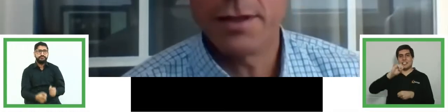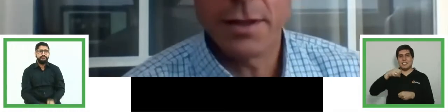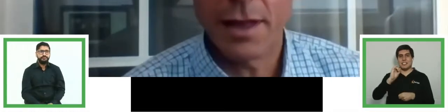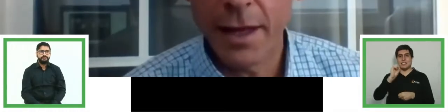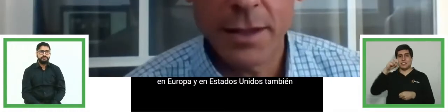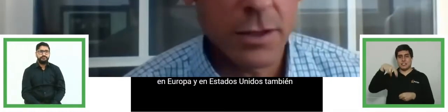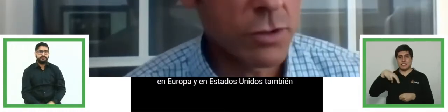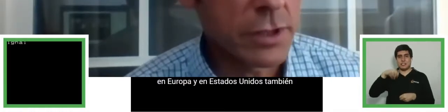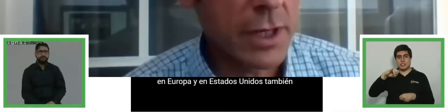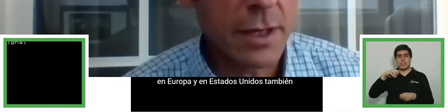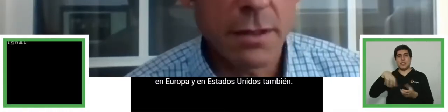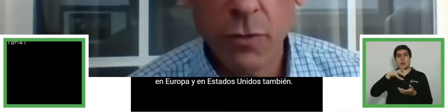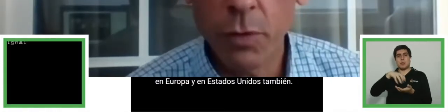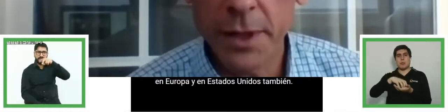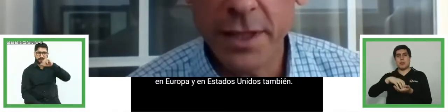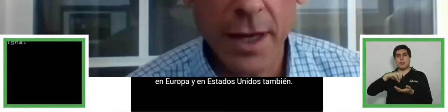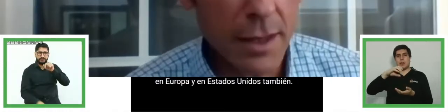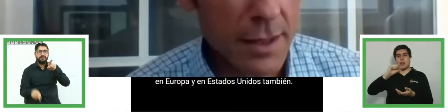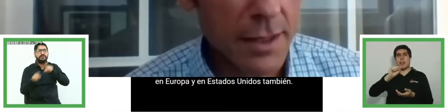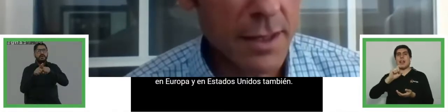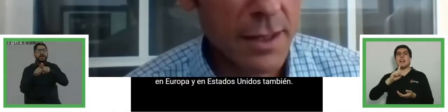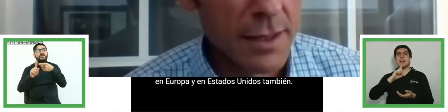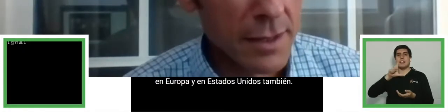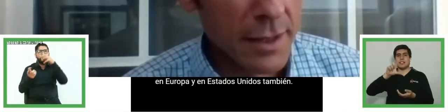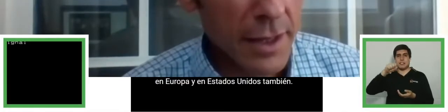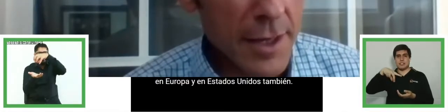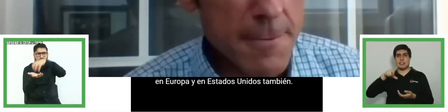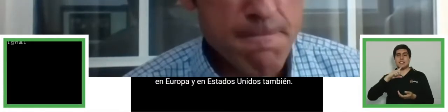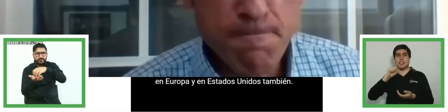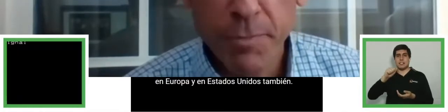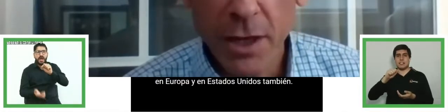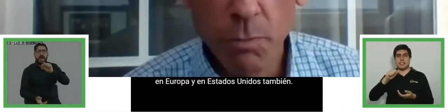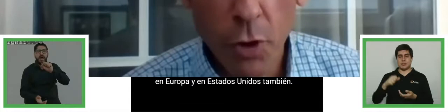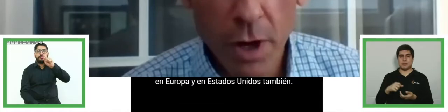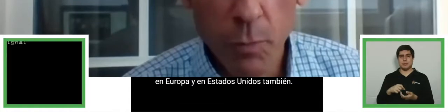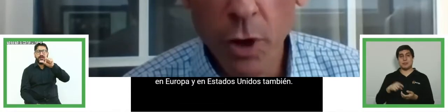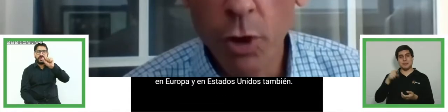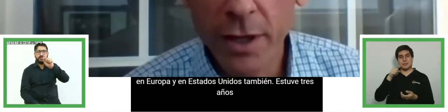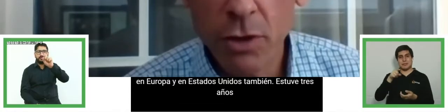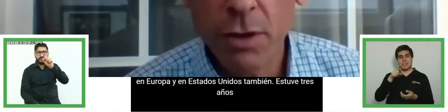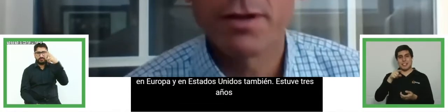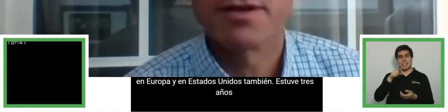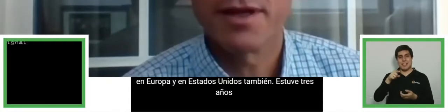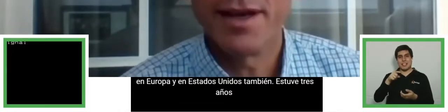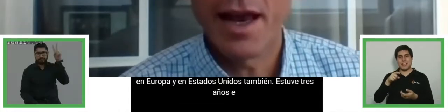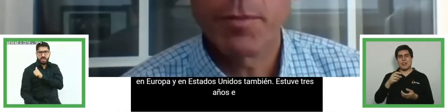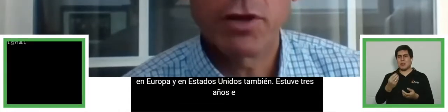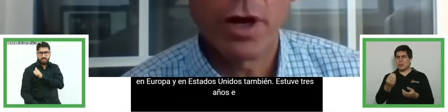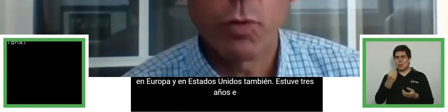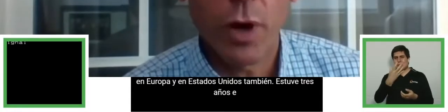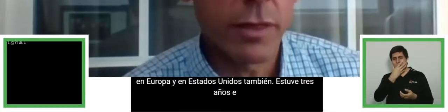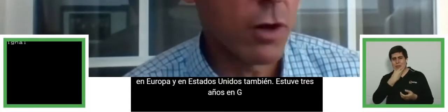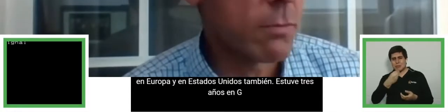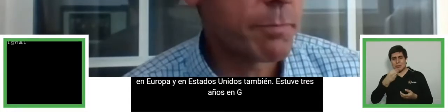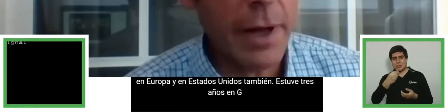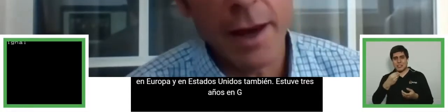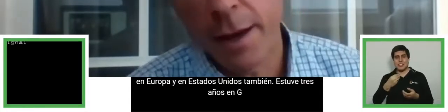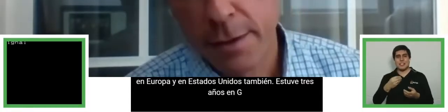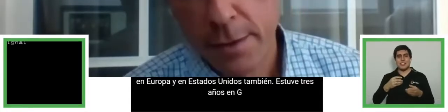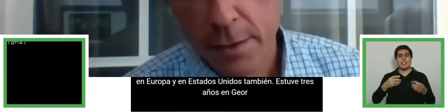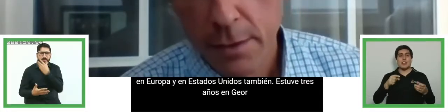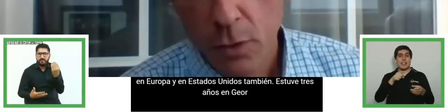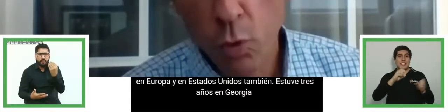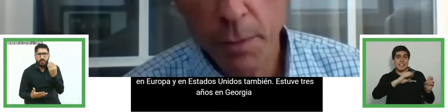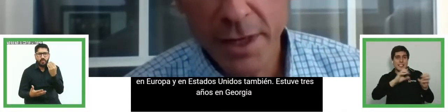Technology, en Atlanta, en Georgia, en una universidad allí, en un programa muy bonito en el ámbito de la educación